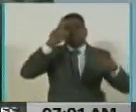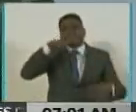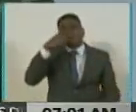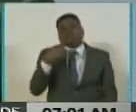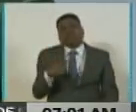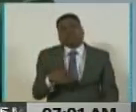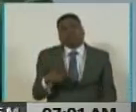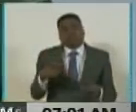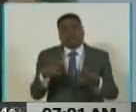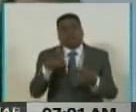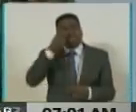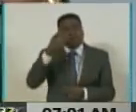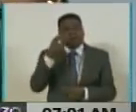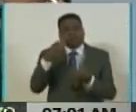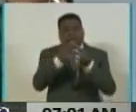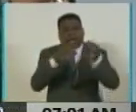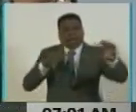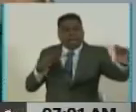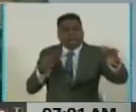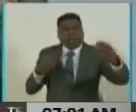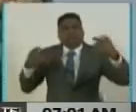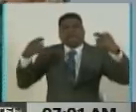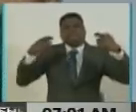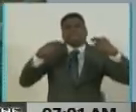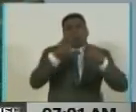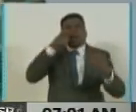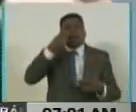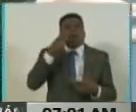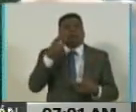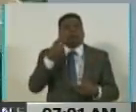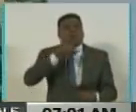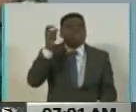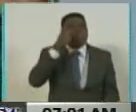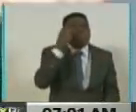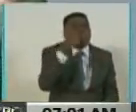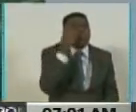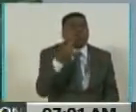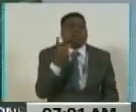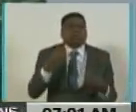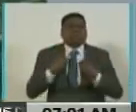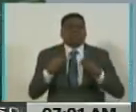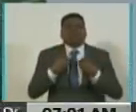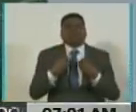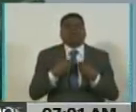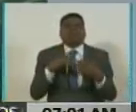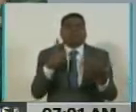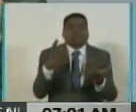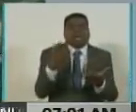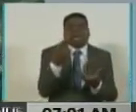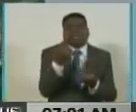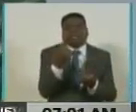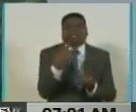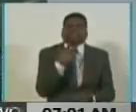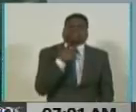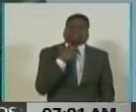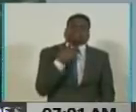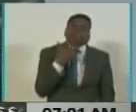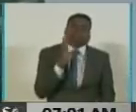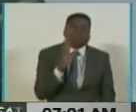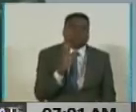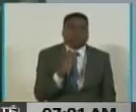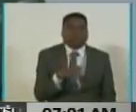de esa confrontación política. El pueblo está sobreviviendo, buscando herramientas para sobrevivir, para que le alcance la plata. Esa es la verdad.